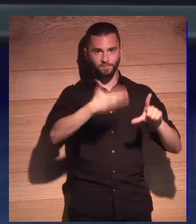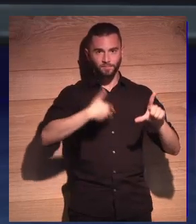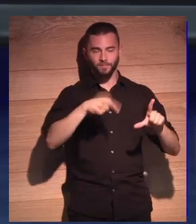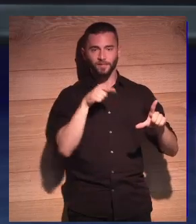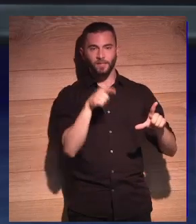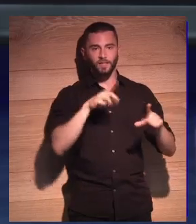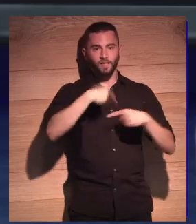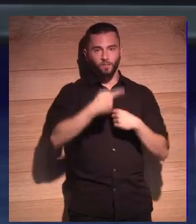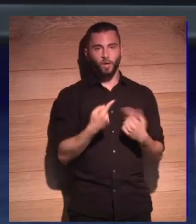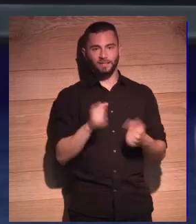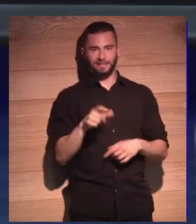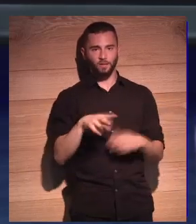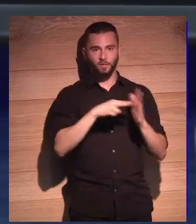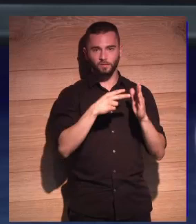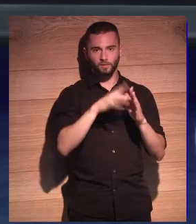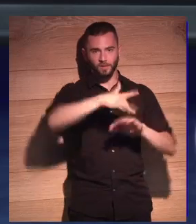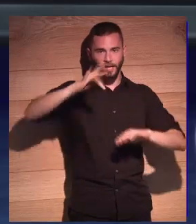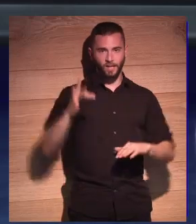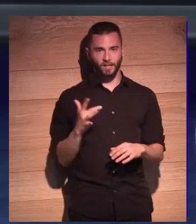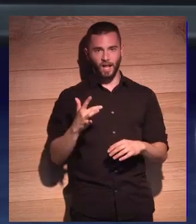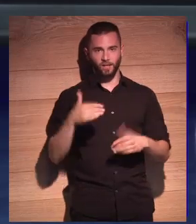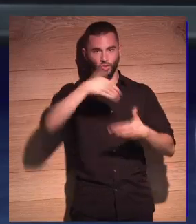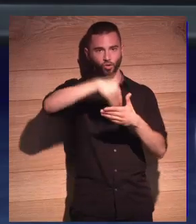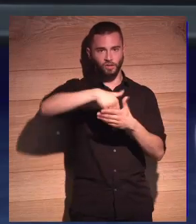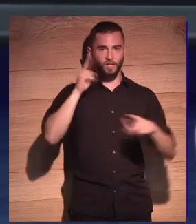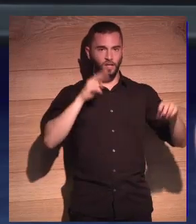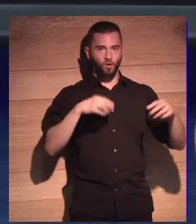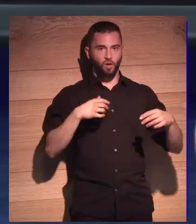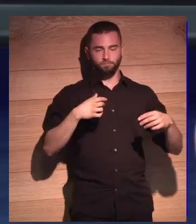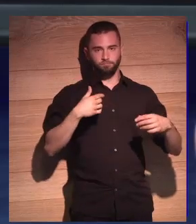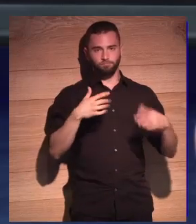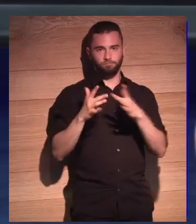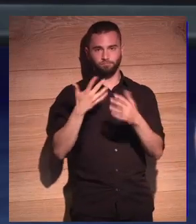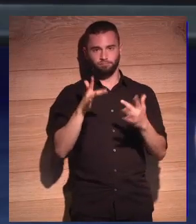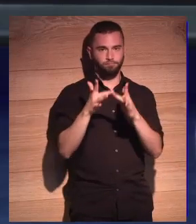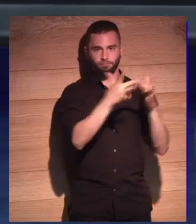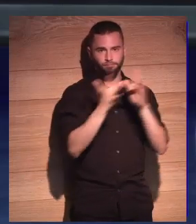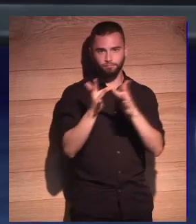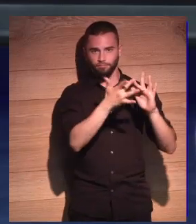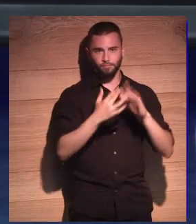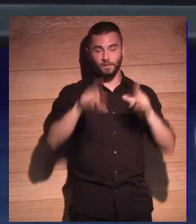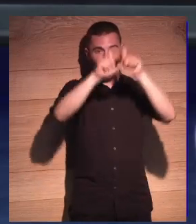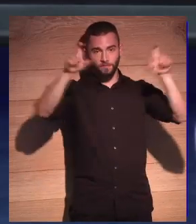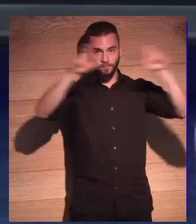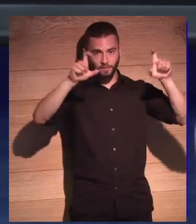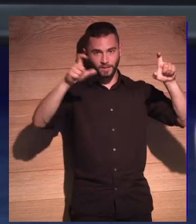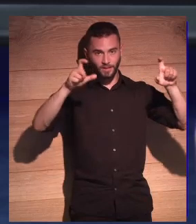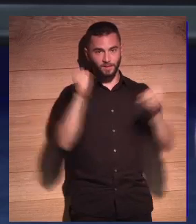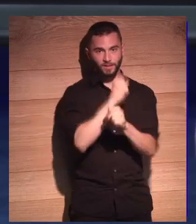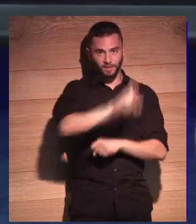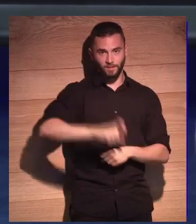Donde ahí ya pues interactúa con el contenido virtual. Entonces creo que es importante que las empresas y los desarrolladores que ayudemos también